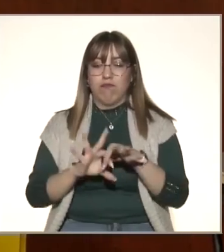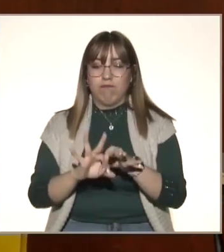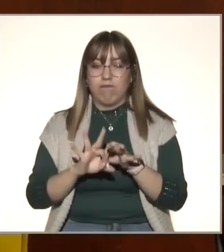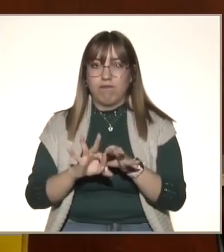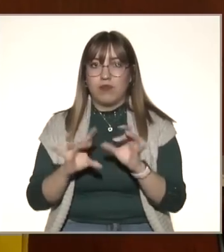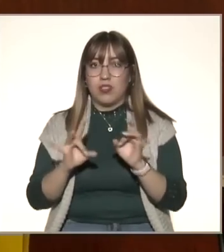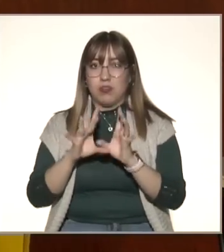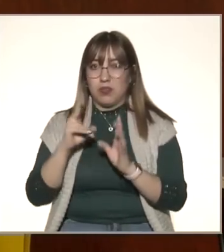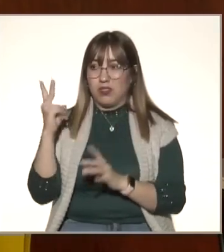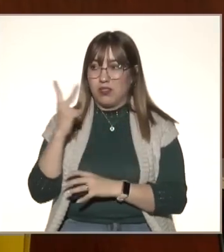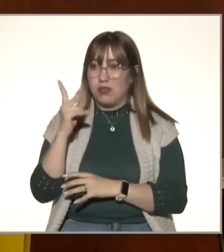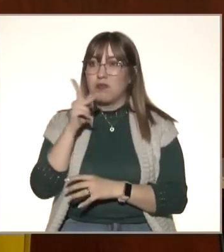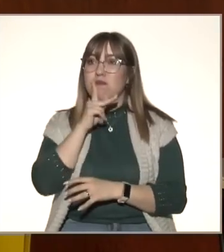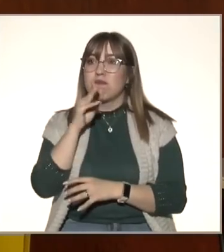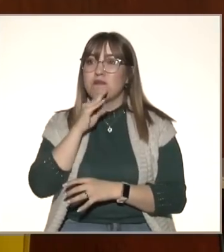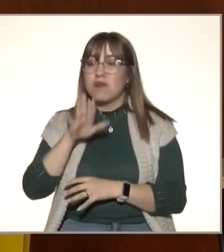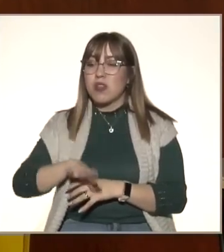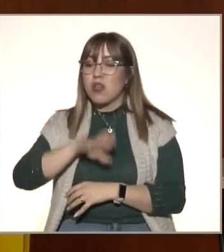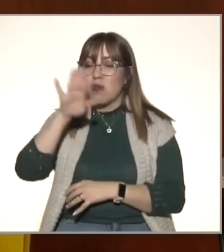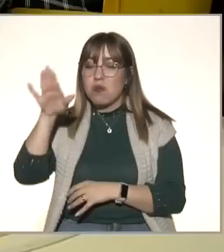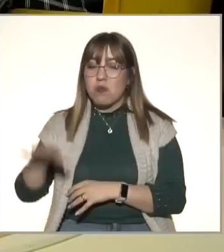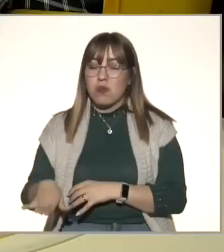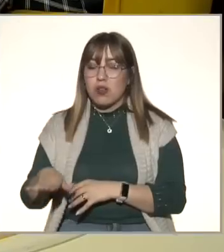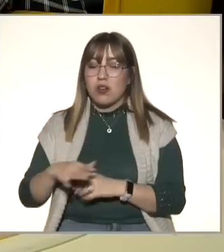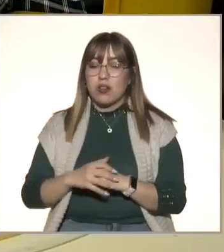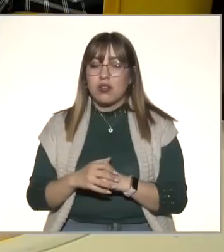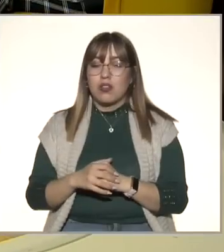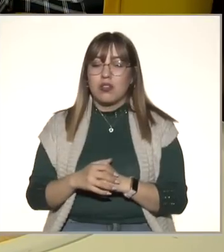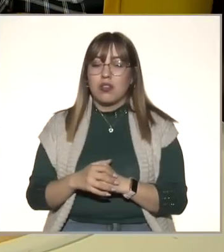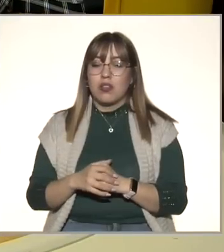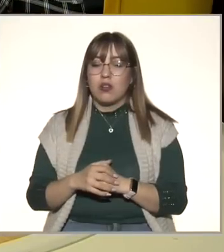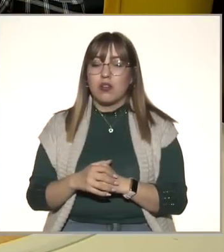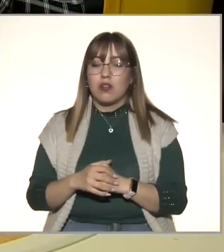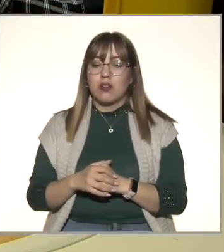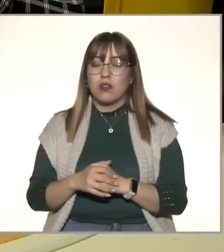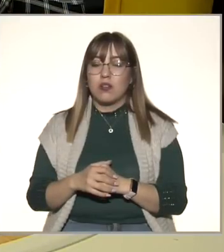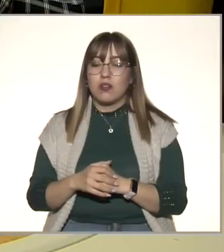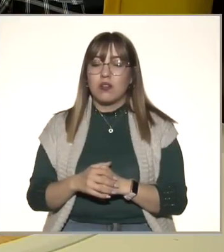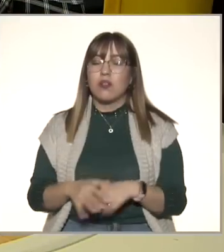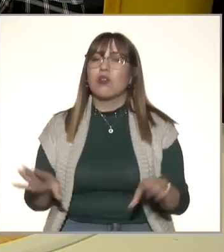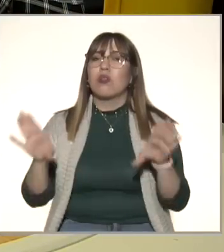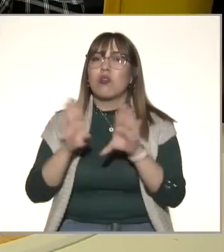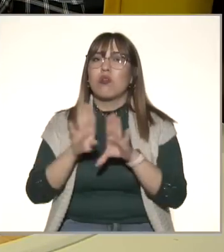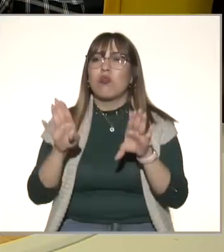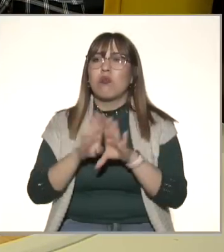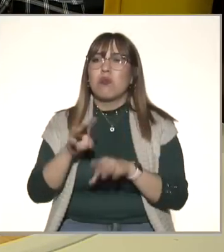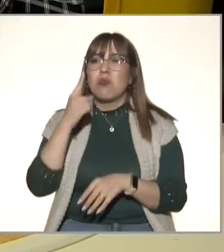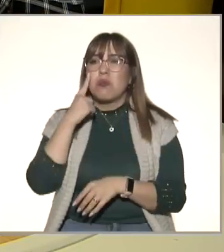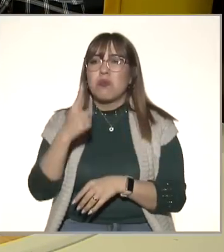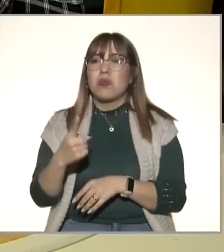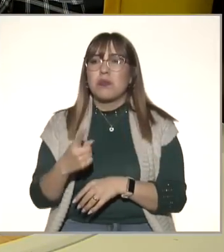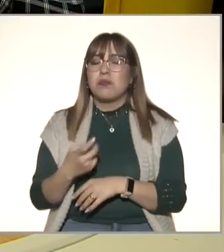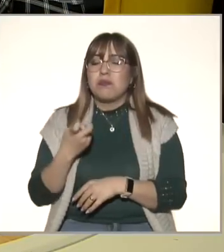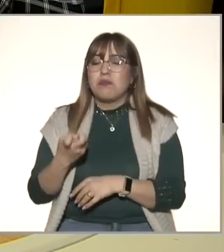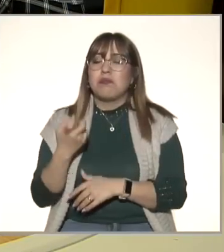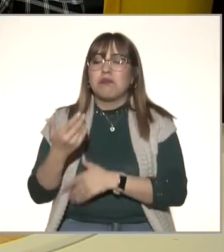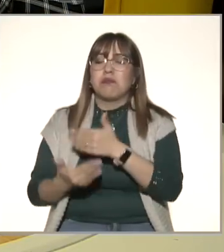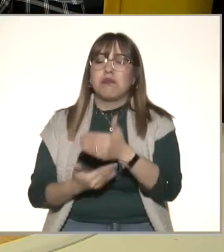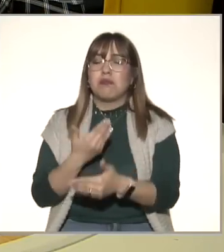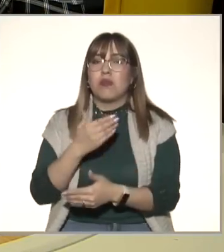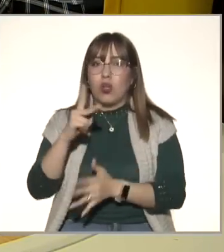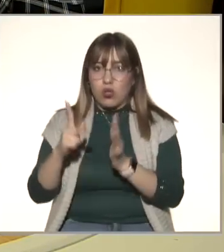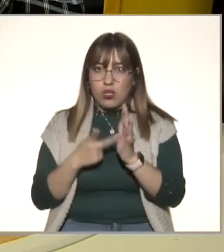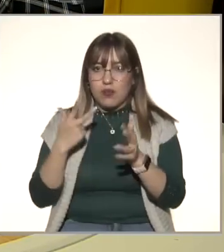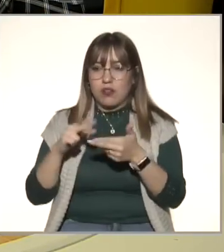se rompe esa unión familiar. ¿Cómo deberíamos, muchas gracias, cómo debemos ver esto que sucede? ¿Tendríamos que reforzar estos